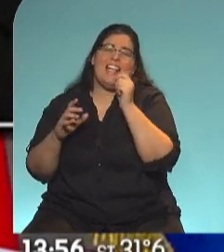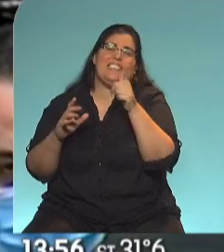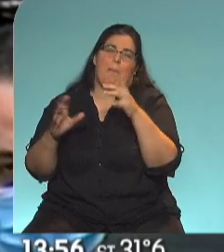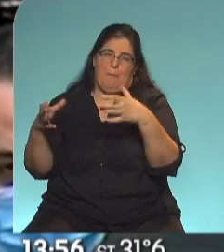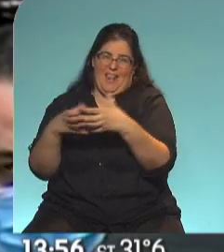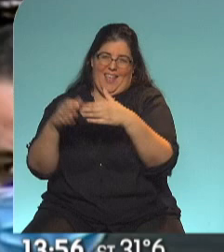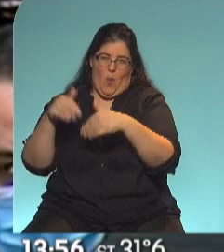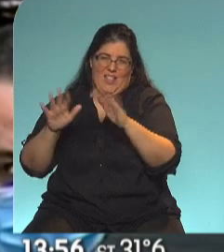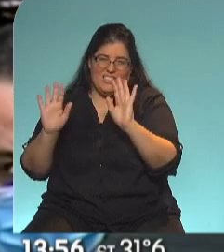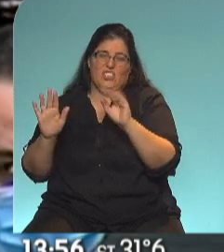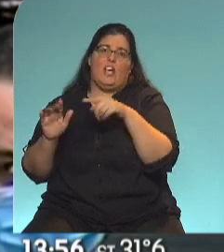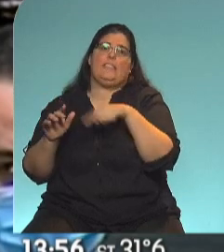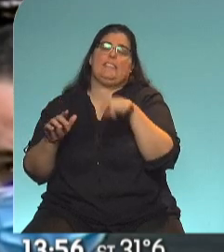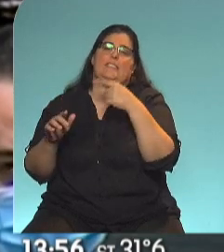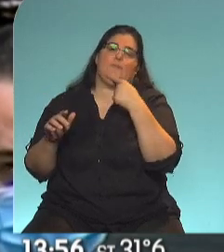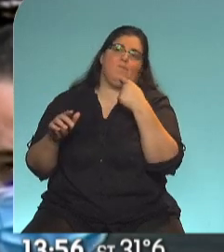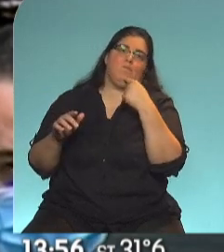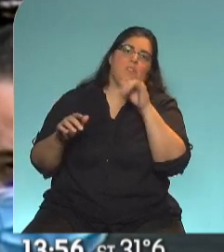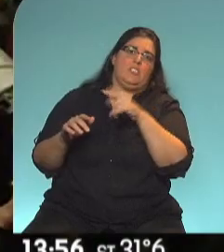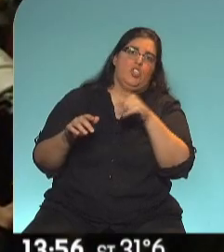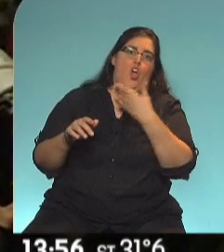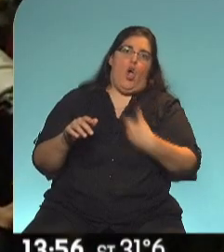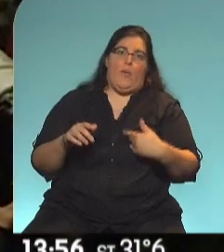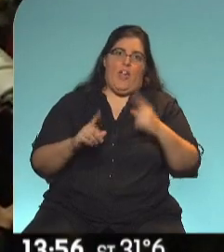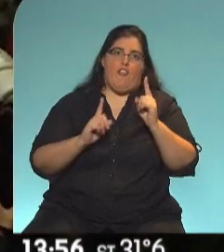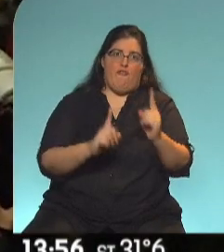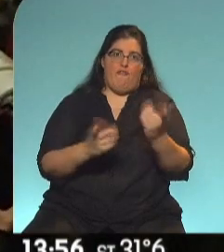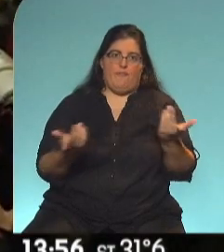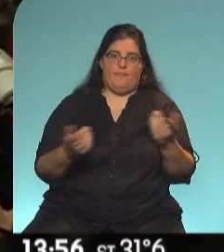digamos, que pone en duda la capacidad de este gobierno de mantenerse en el poder. Y de